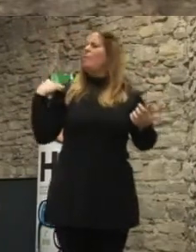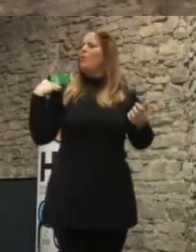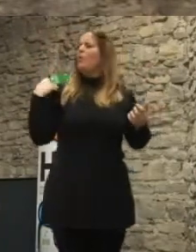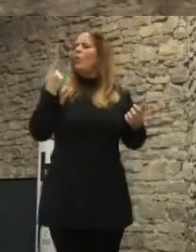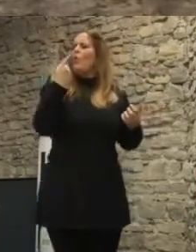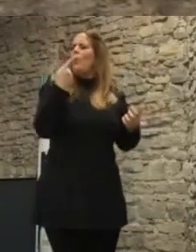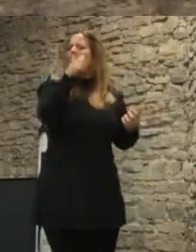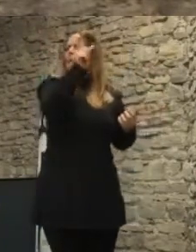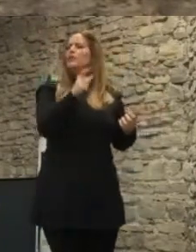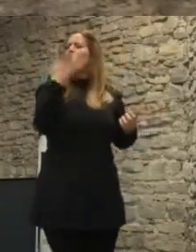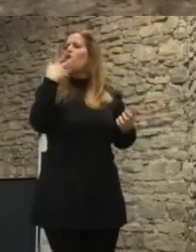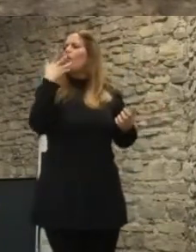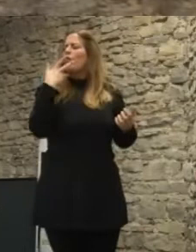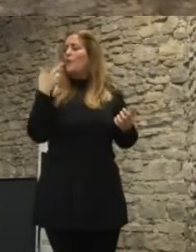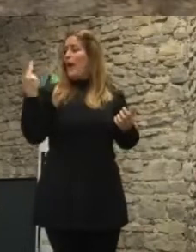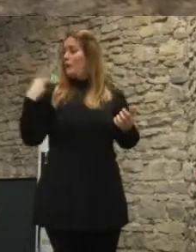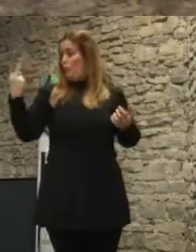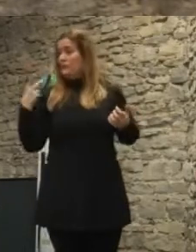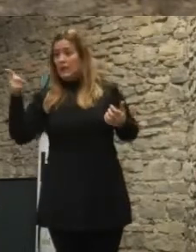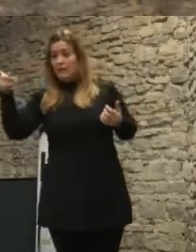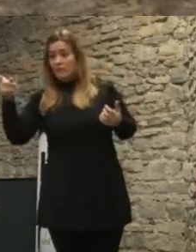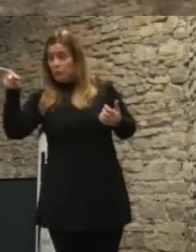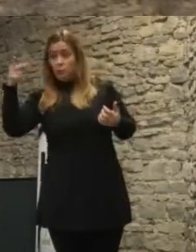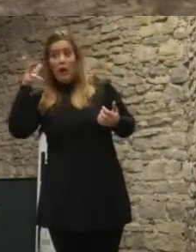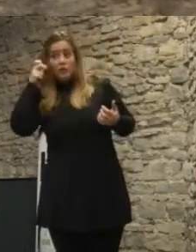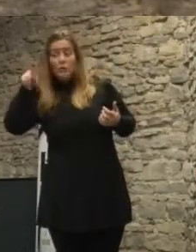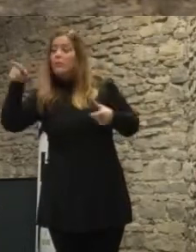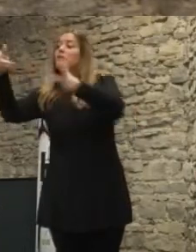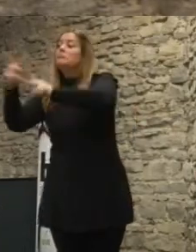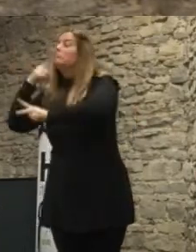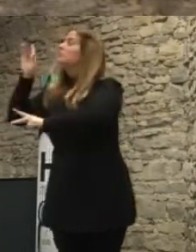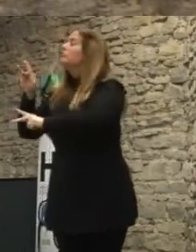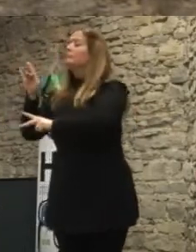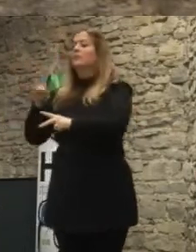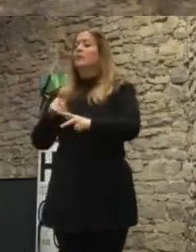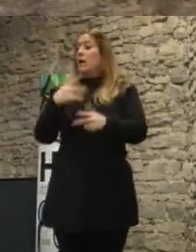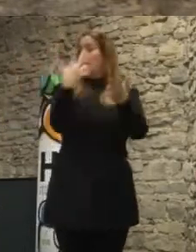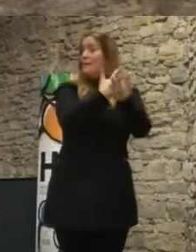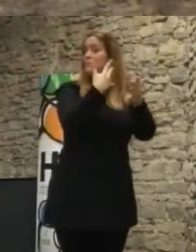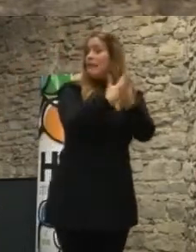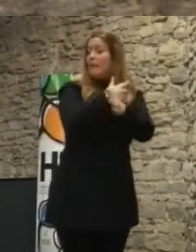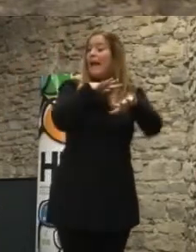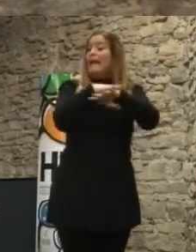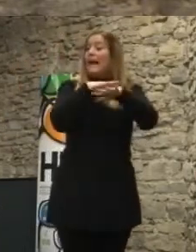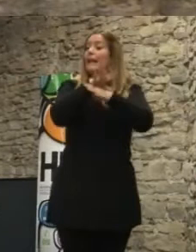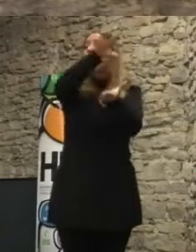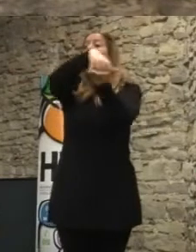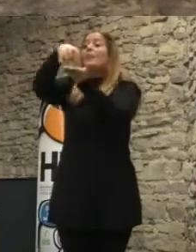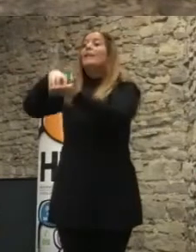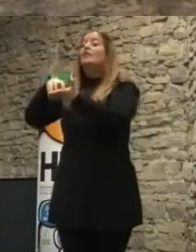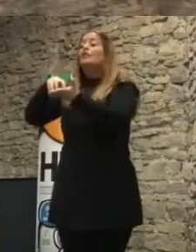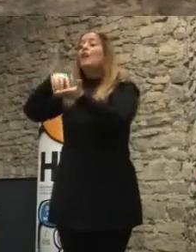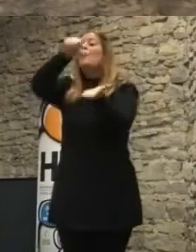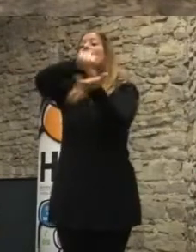conocido nuestro, Cotelo, Amadeu, a lo mejor tú se lo has oído, que en la red de centros cívicos de